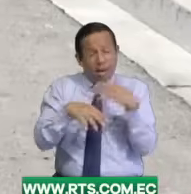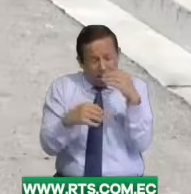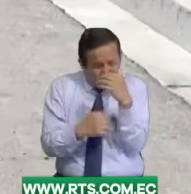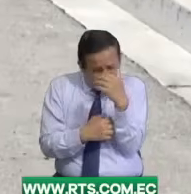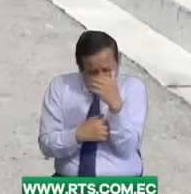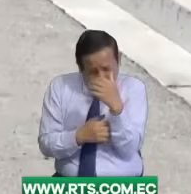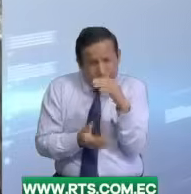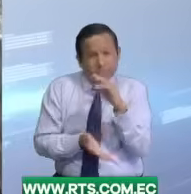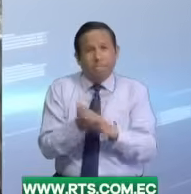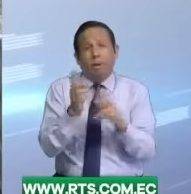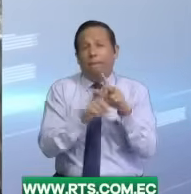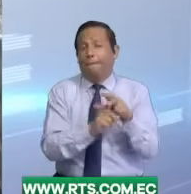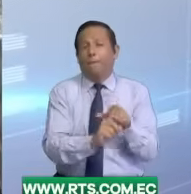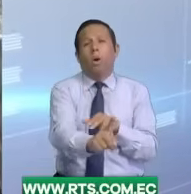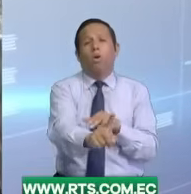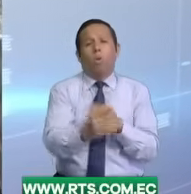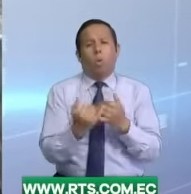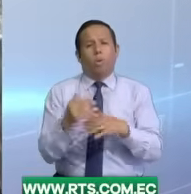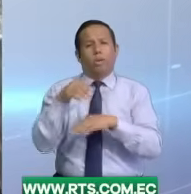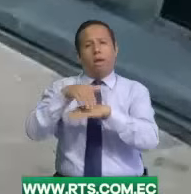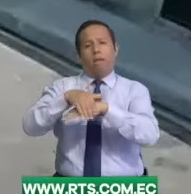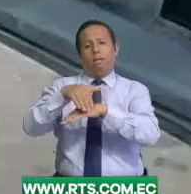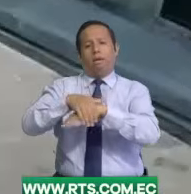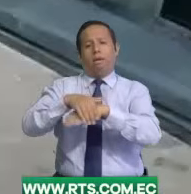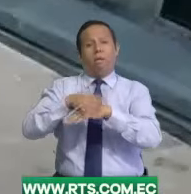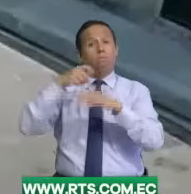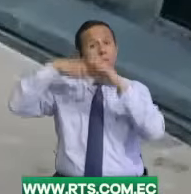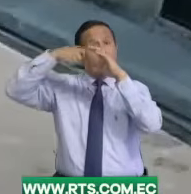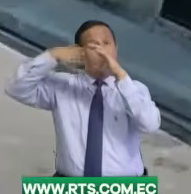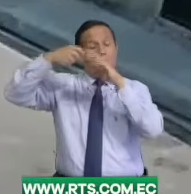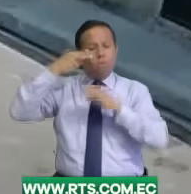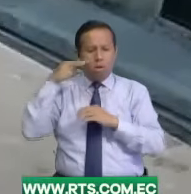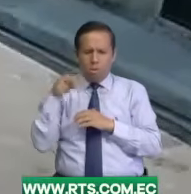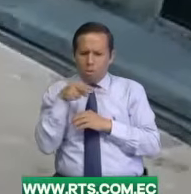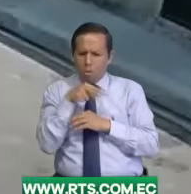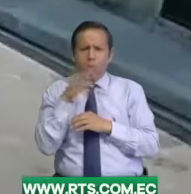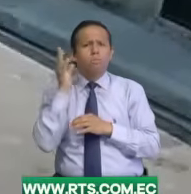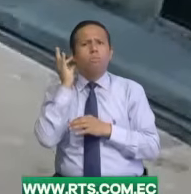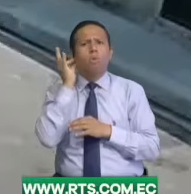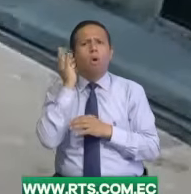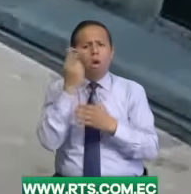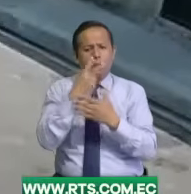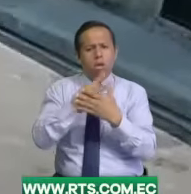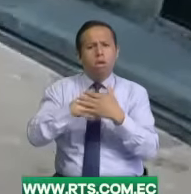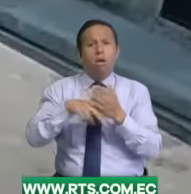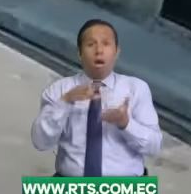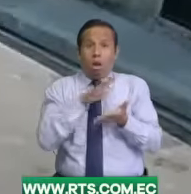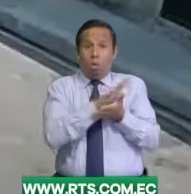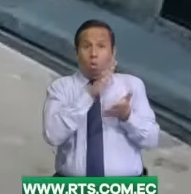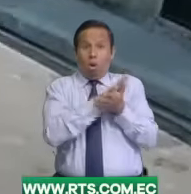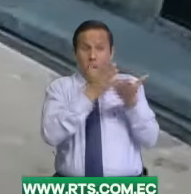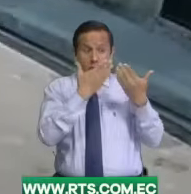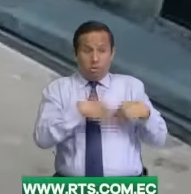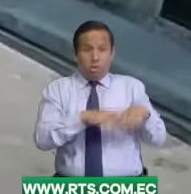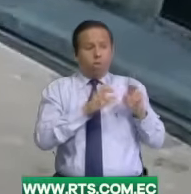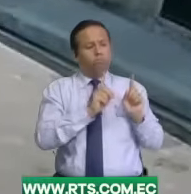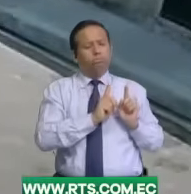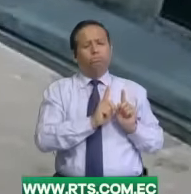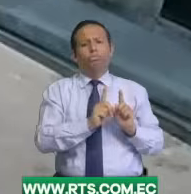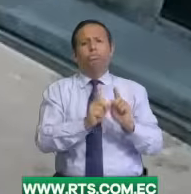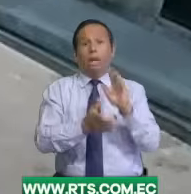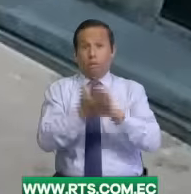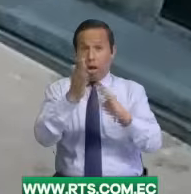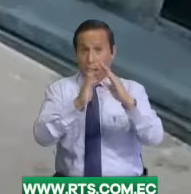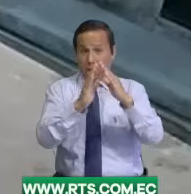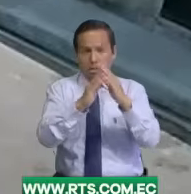día lunes 11 de noviembre. En el video se observa cómo una mujer y su pequeña, que recién salía de la escuela, iban con dirección a su hogar,